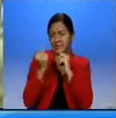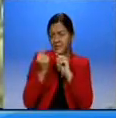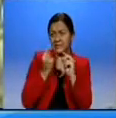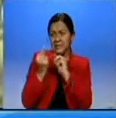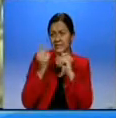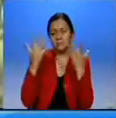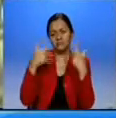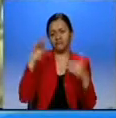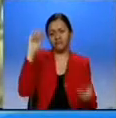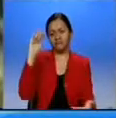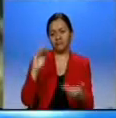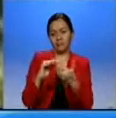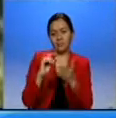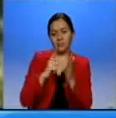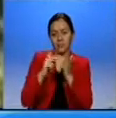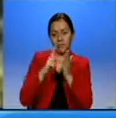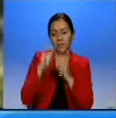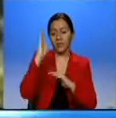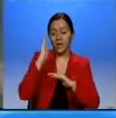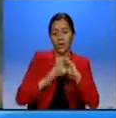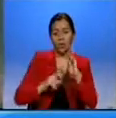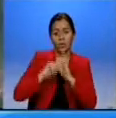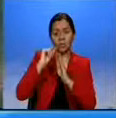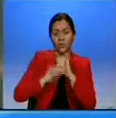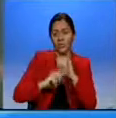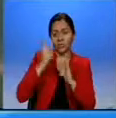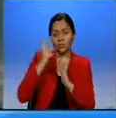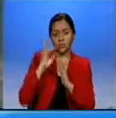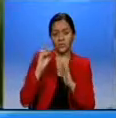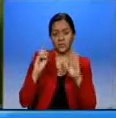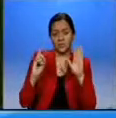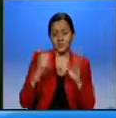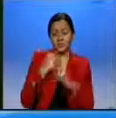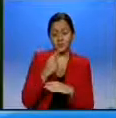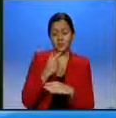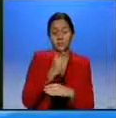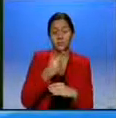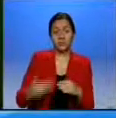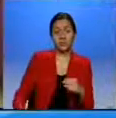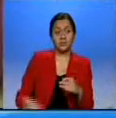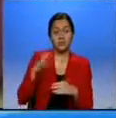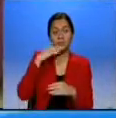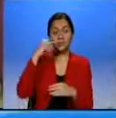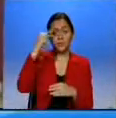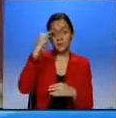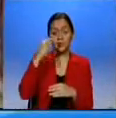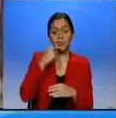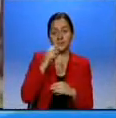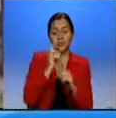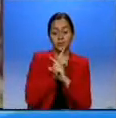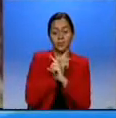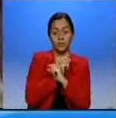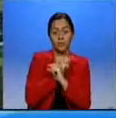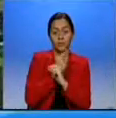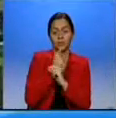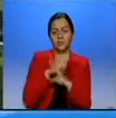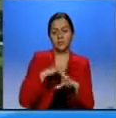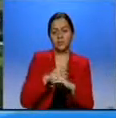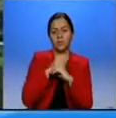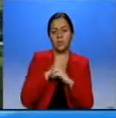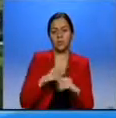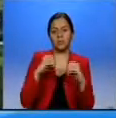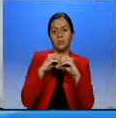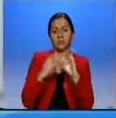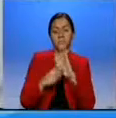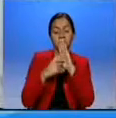luego de la declaración de caducidad del contrato en el año 2006 el presidente Correa a través de su cuenta de Twitter aseguró que